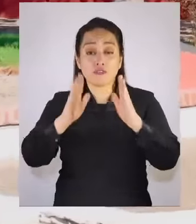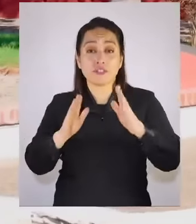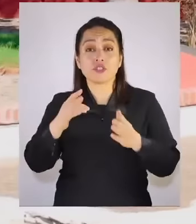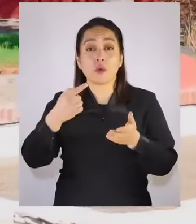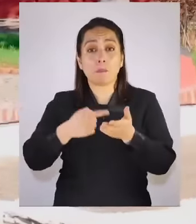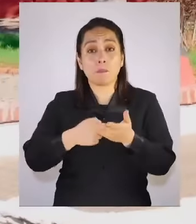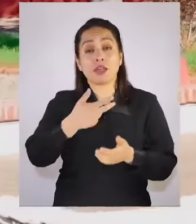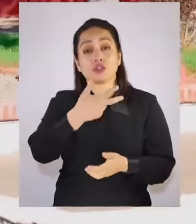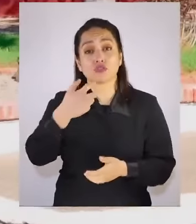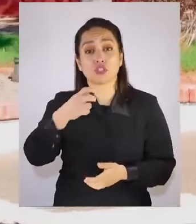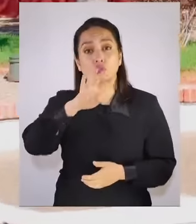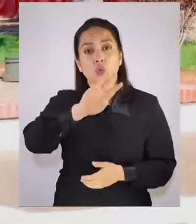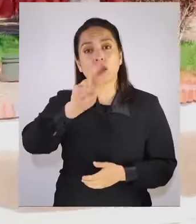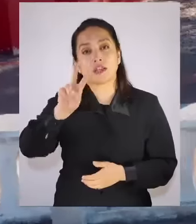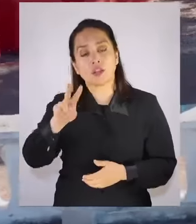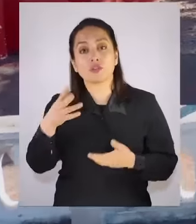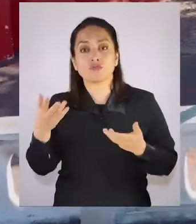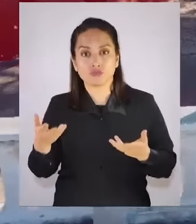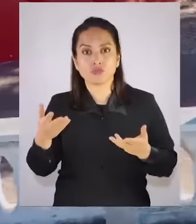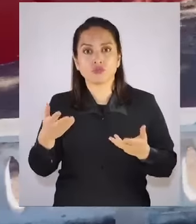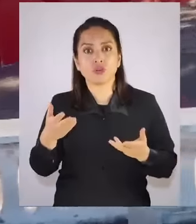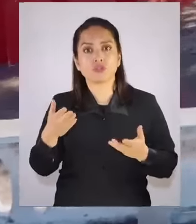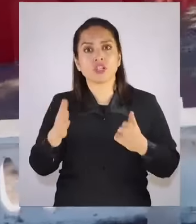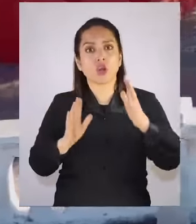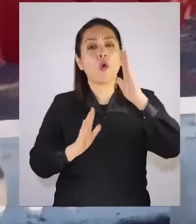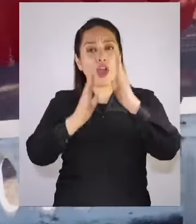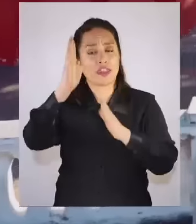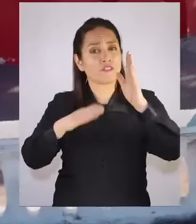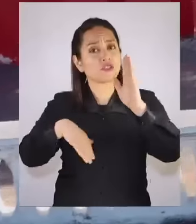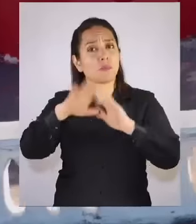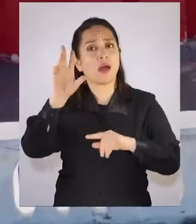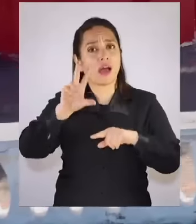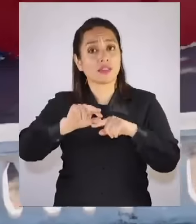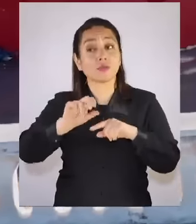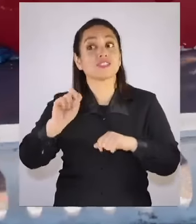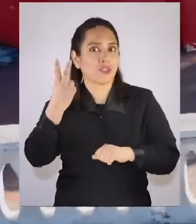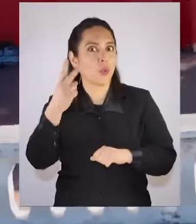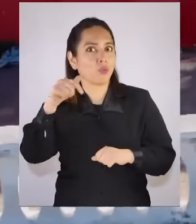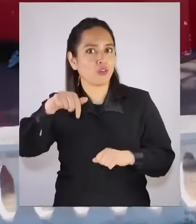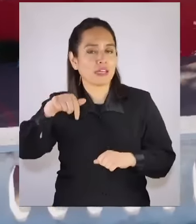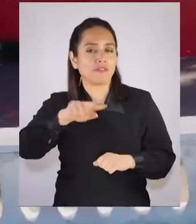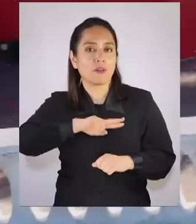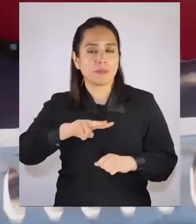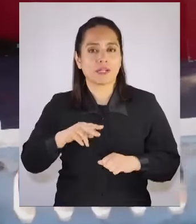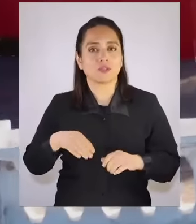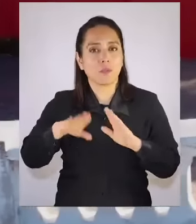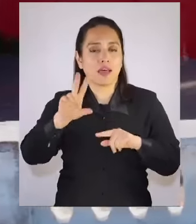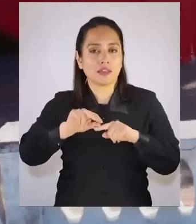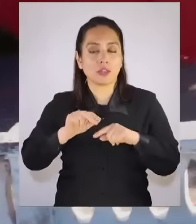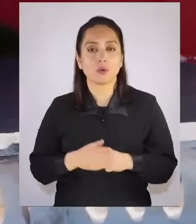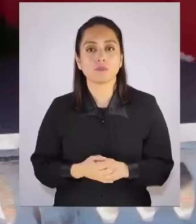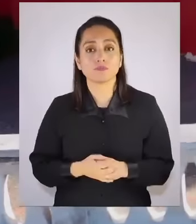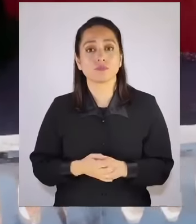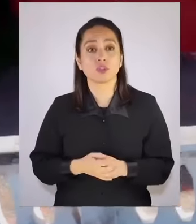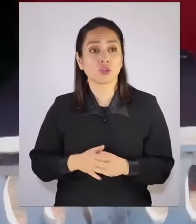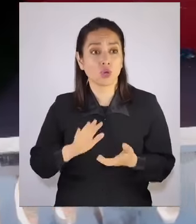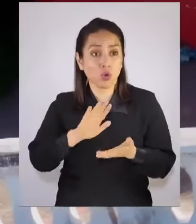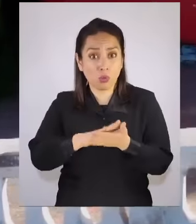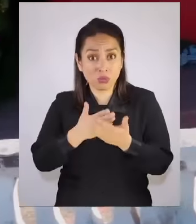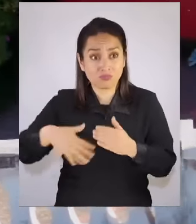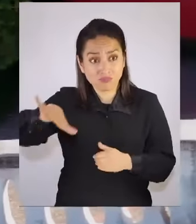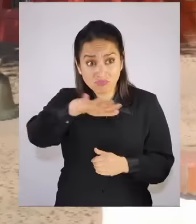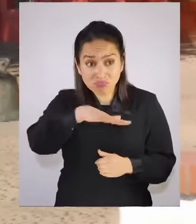1842, por lo tanto es uno de los edificios más antiguos de la ciudad, de hecho el segundo más antiguo. Y en términos de su estado de conservación